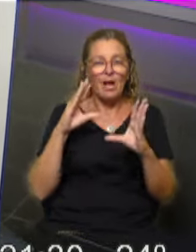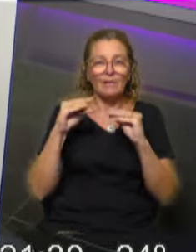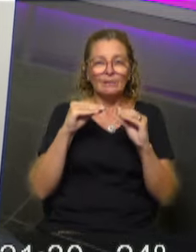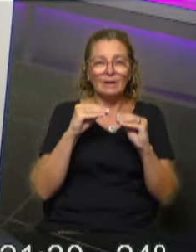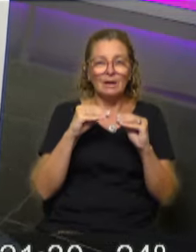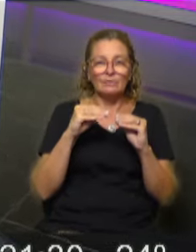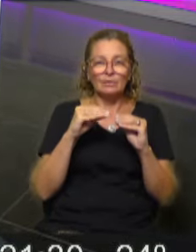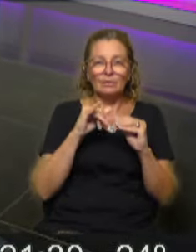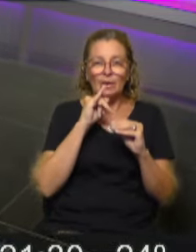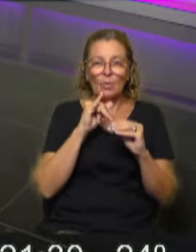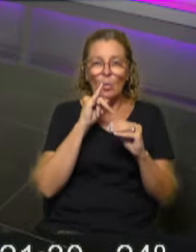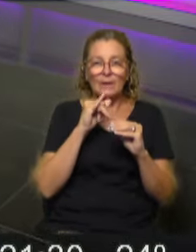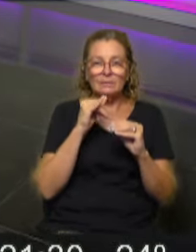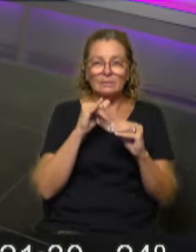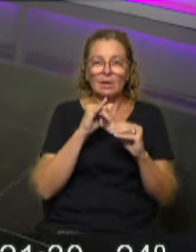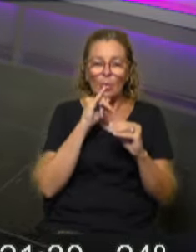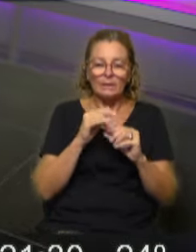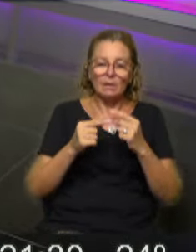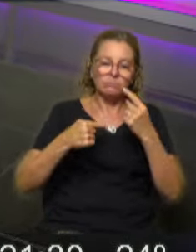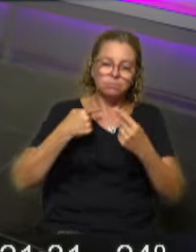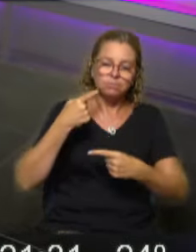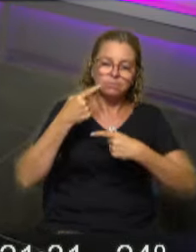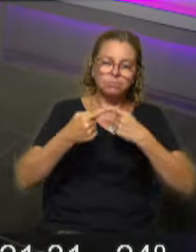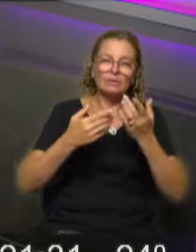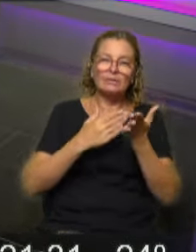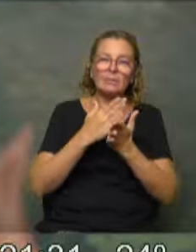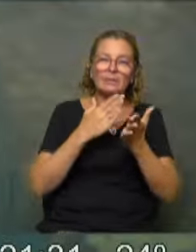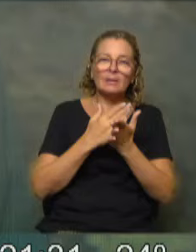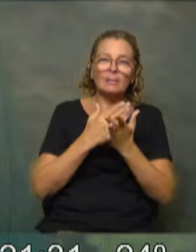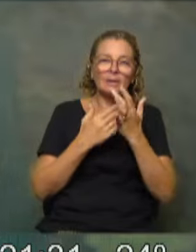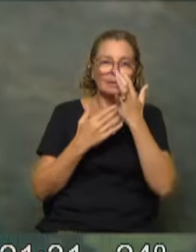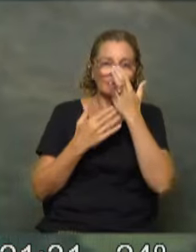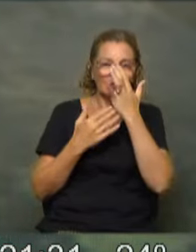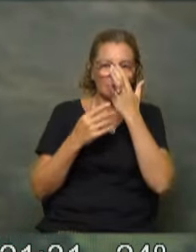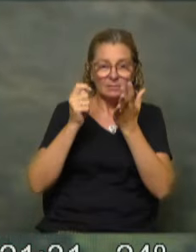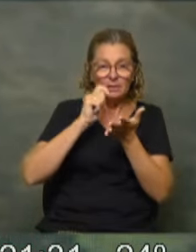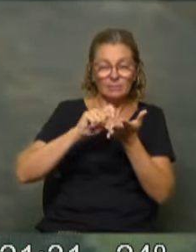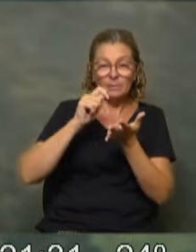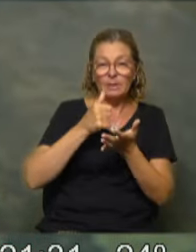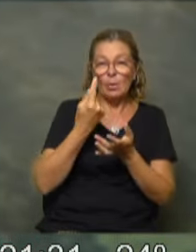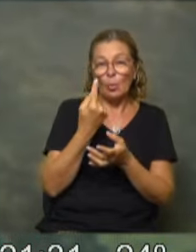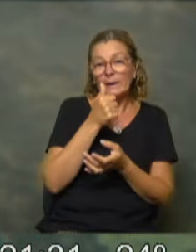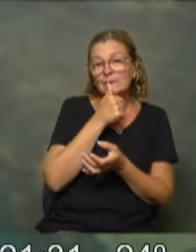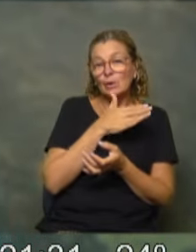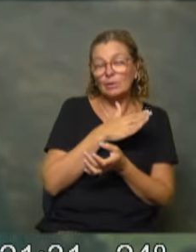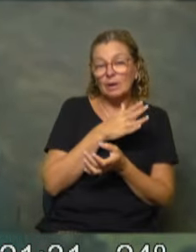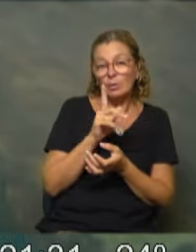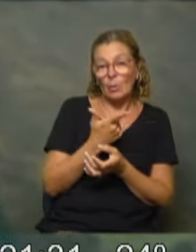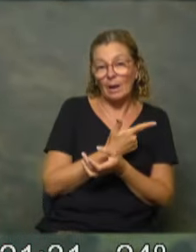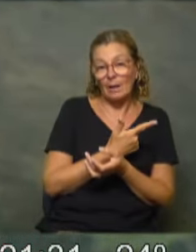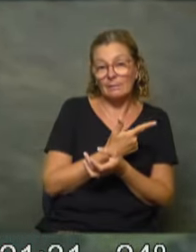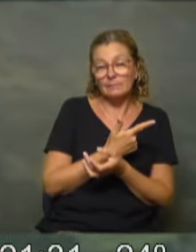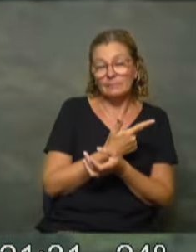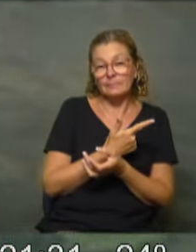sigue una narrativa tradicional del cuentito tradicional de cómo debería, o el manual de escritura de cómo debería contarse una historia. No hay una